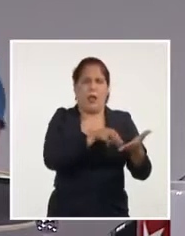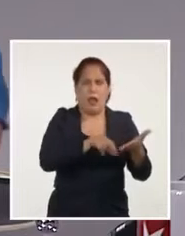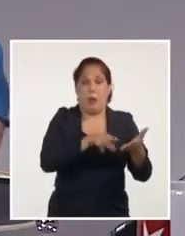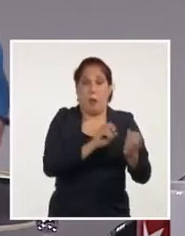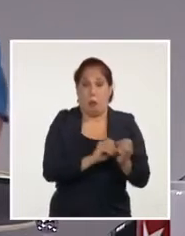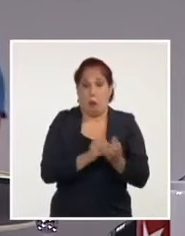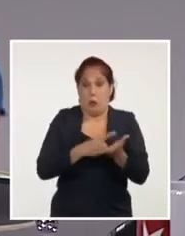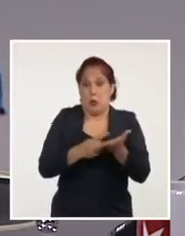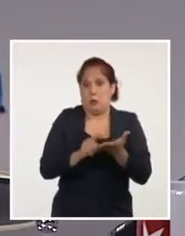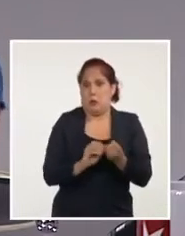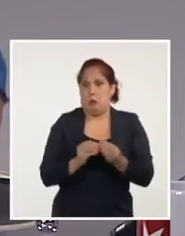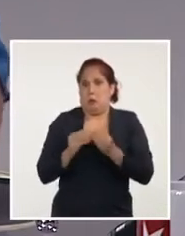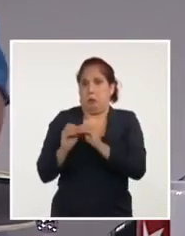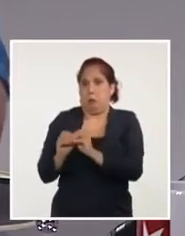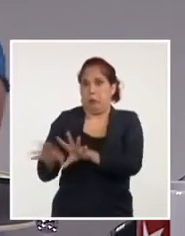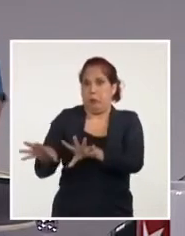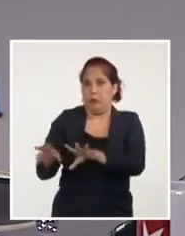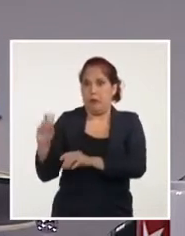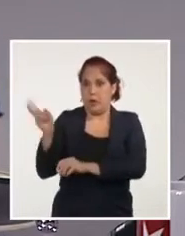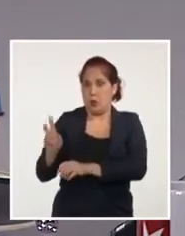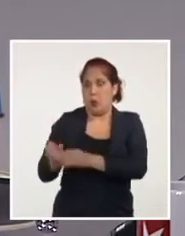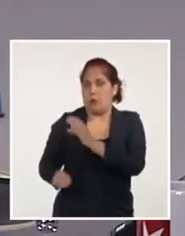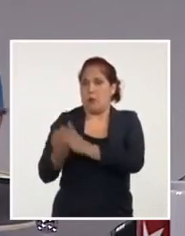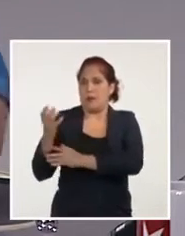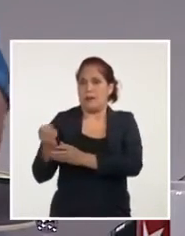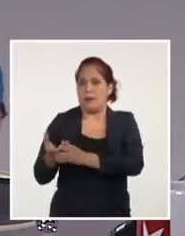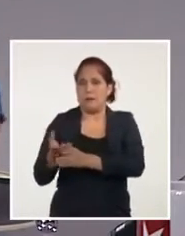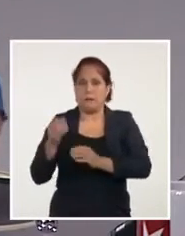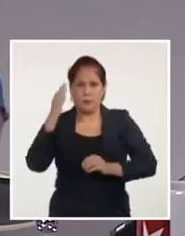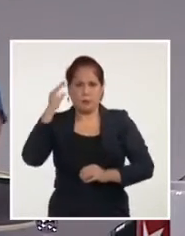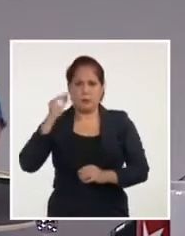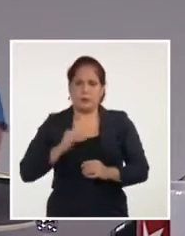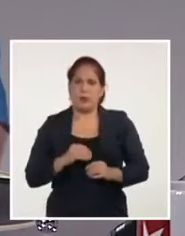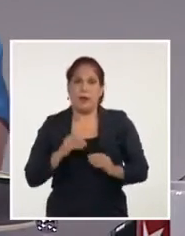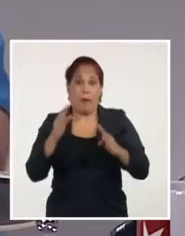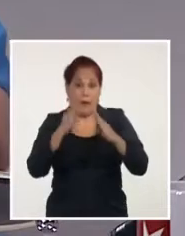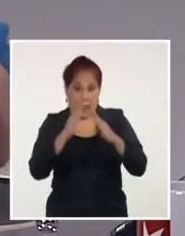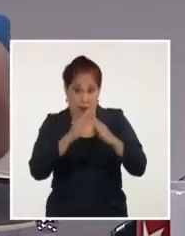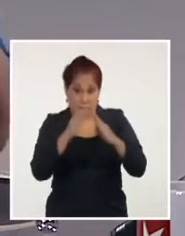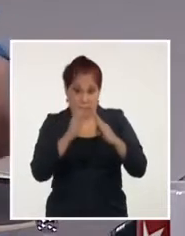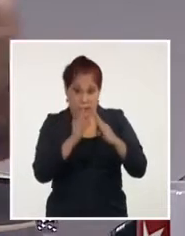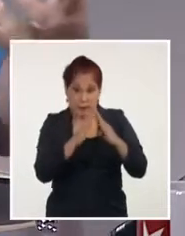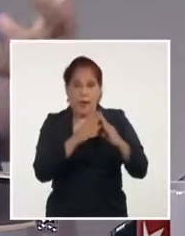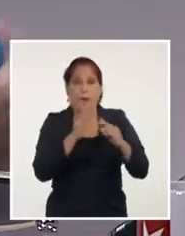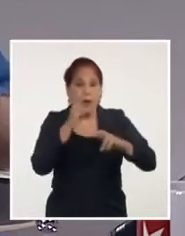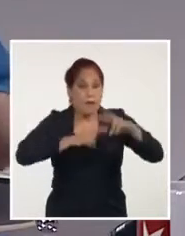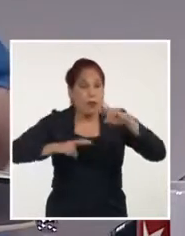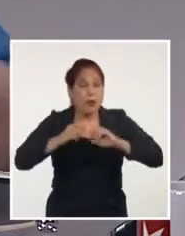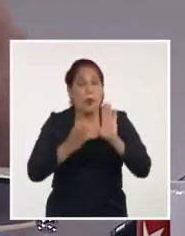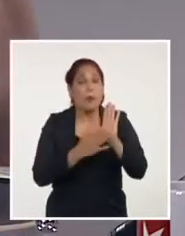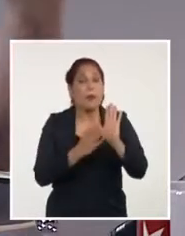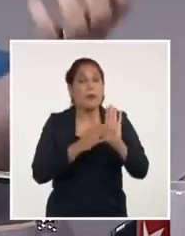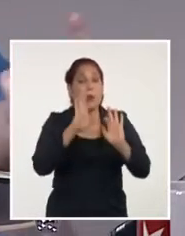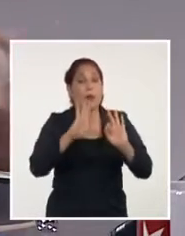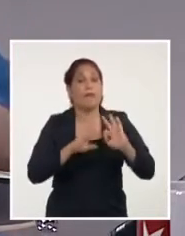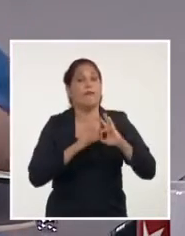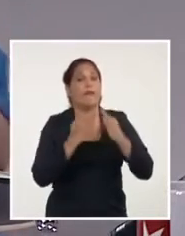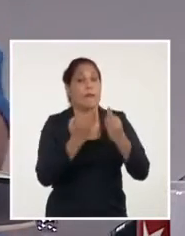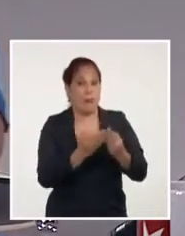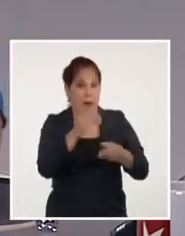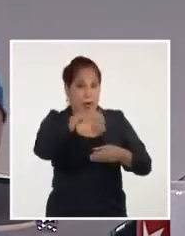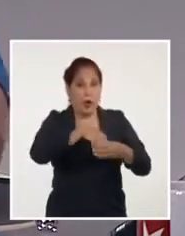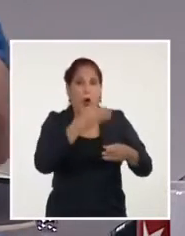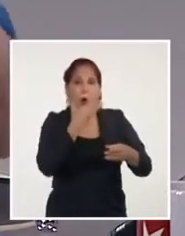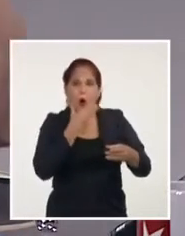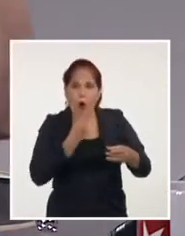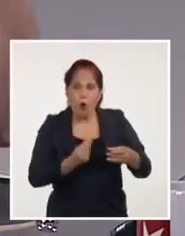un país, incluso en cada casa. Hay estudios que demuestran que una familia donde hay un